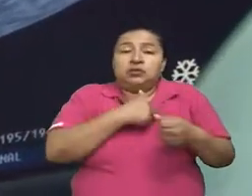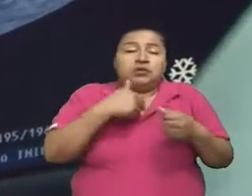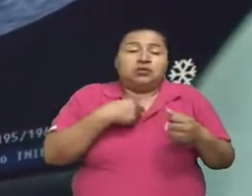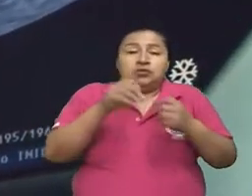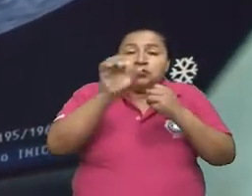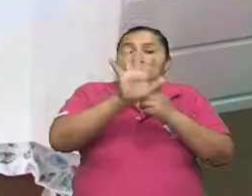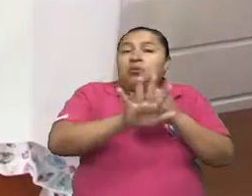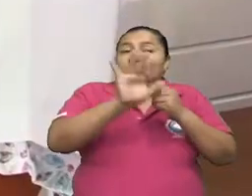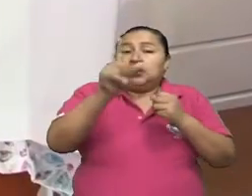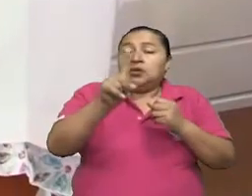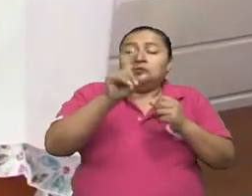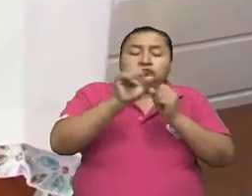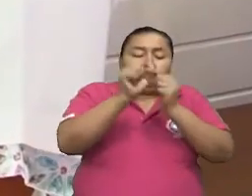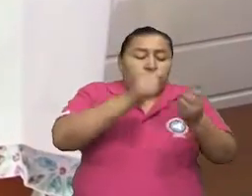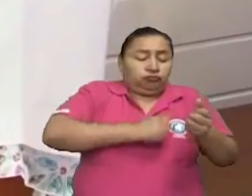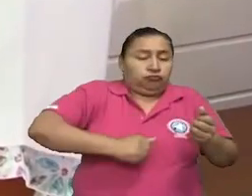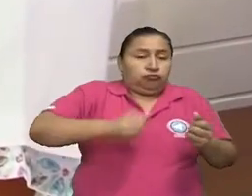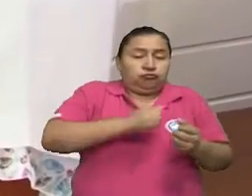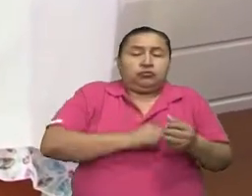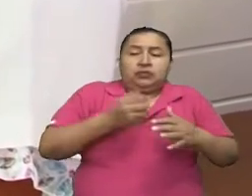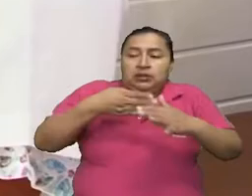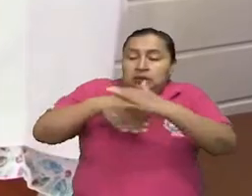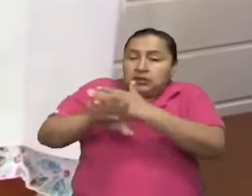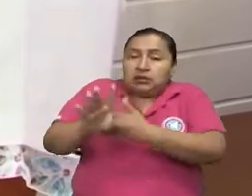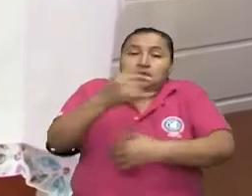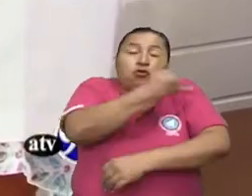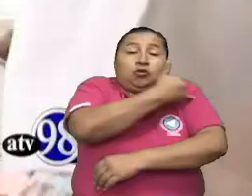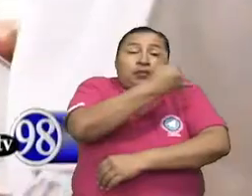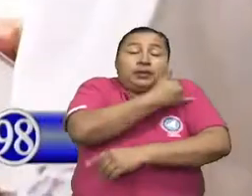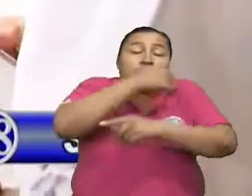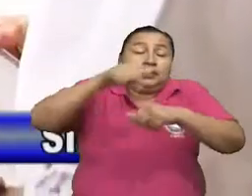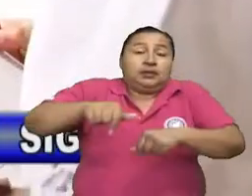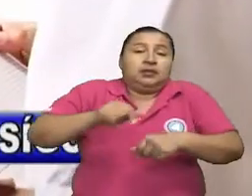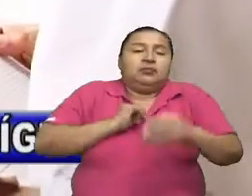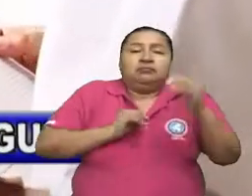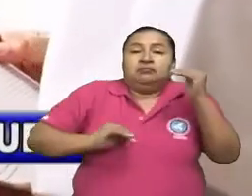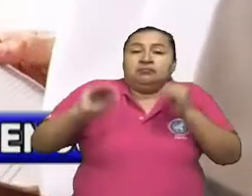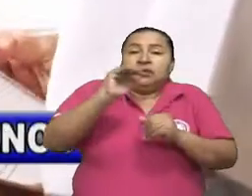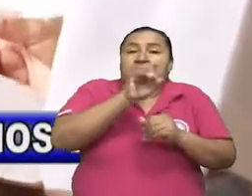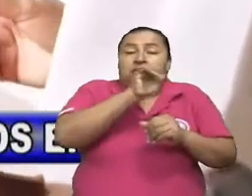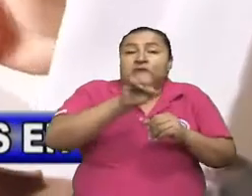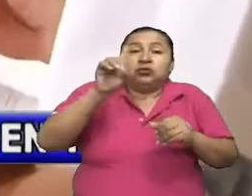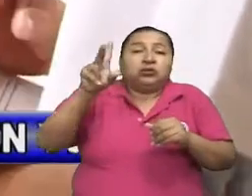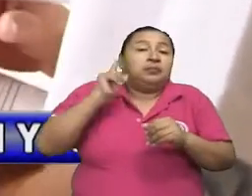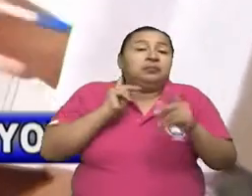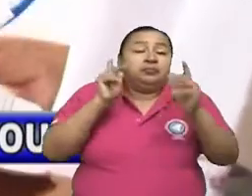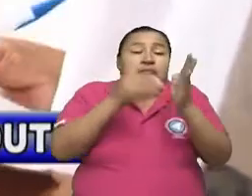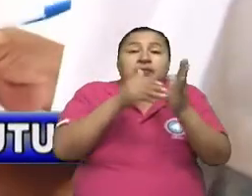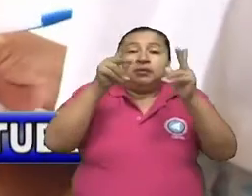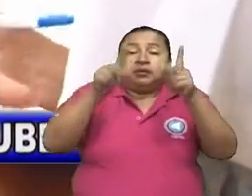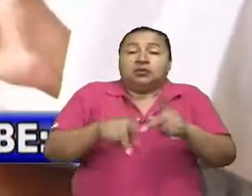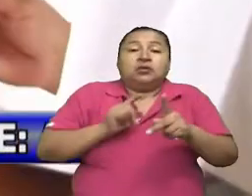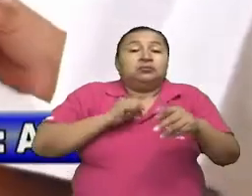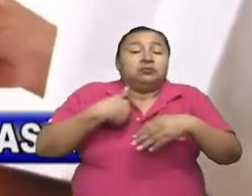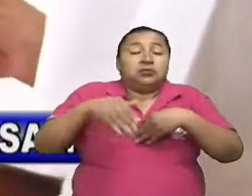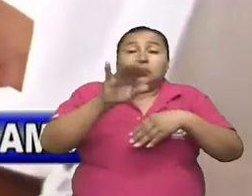jornadas de ultrasonidos e ingresaron a los hospitales públicos más de 11.000 ciudadanos, de los